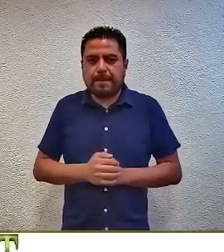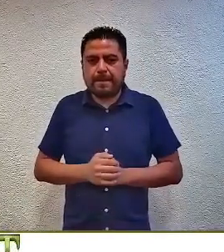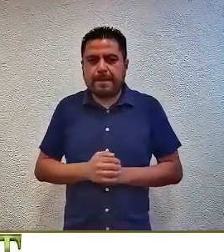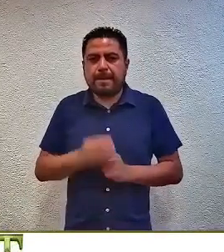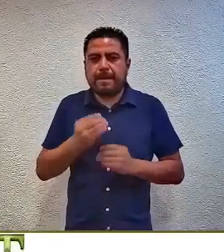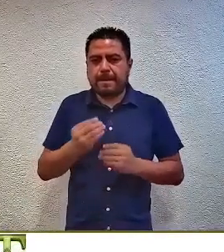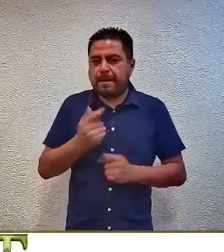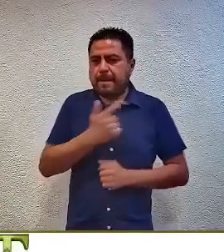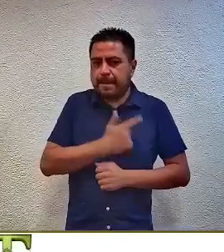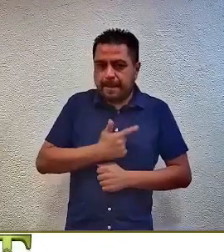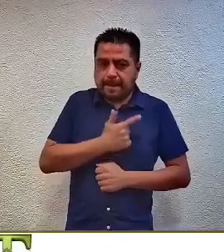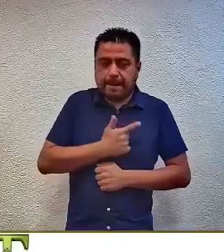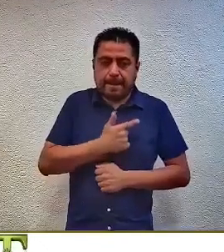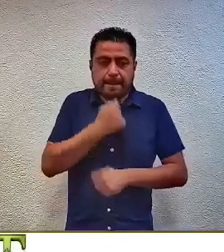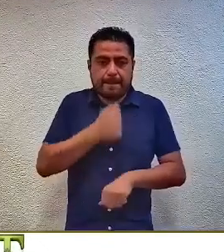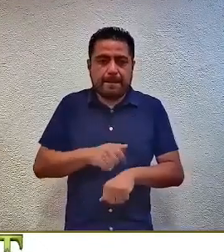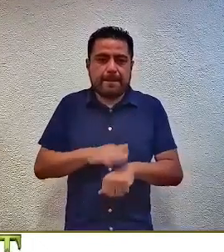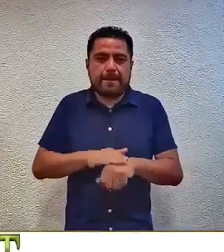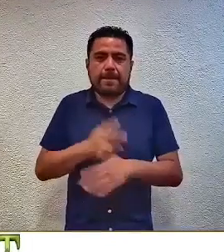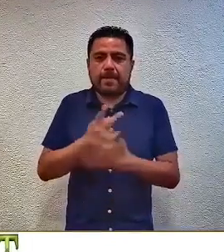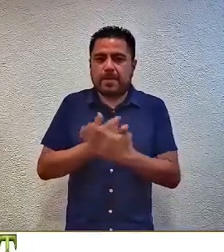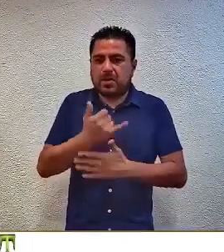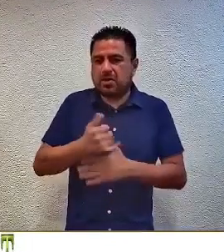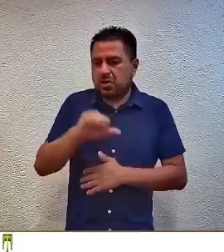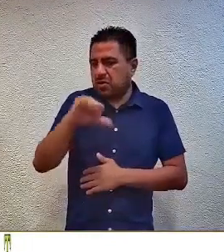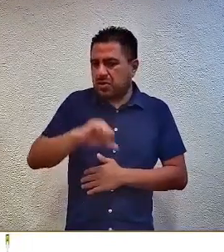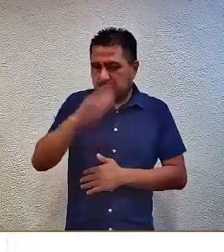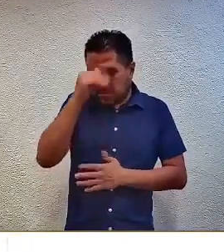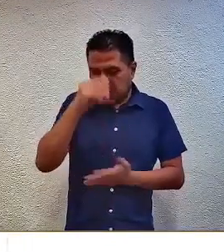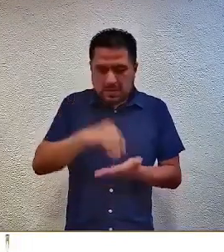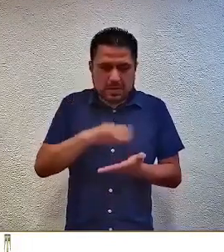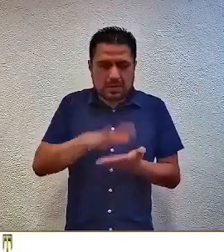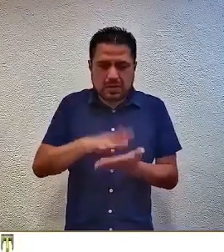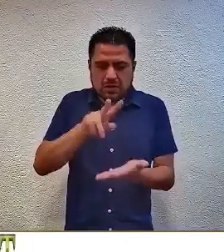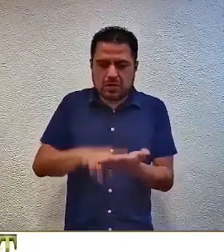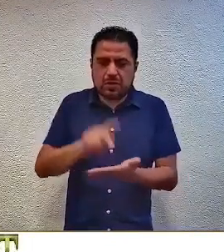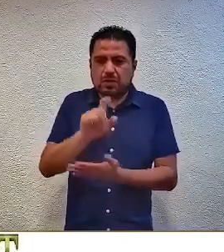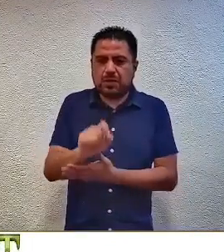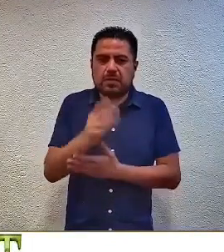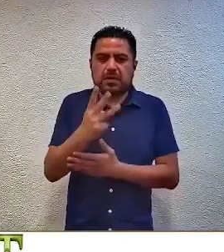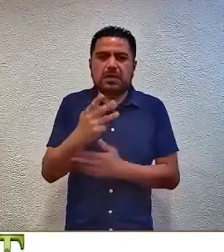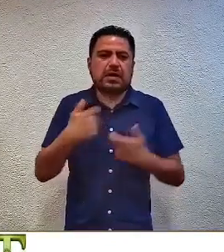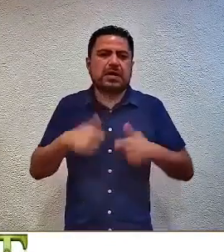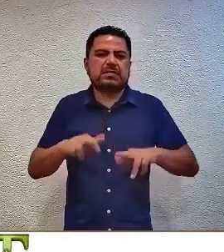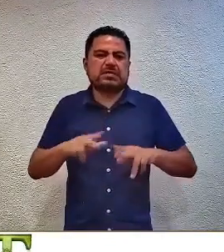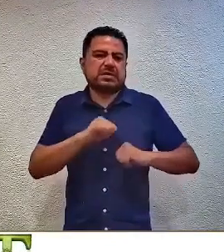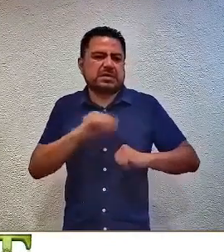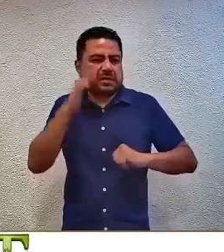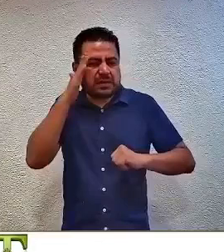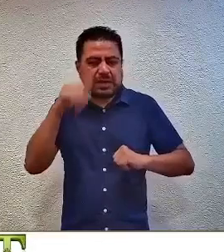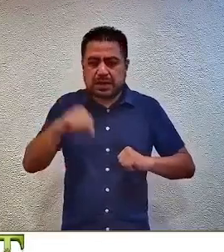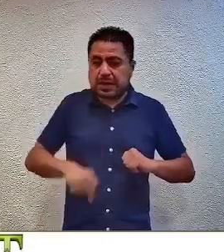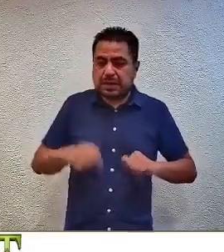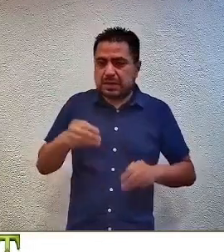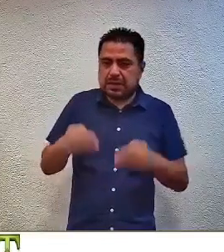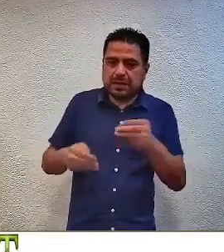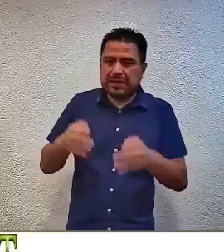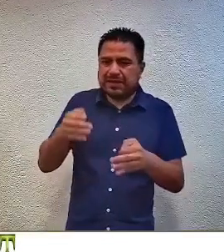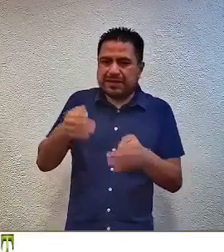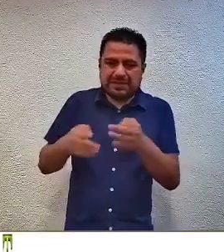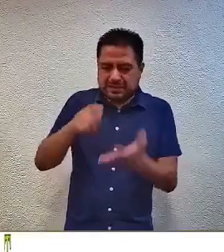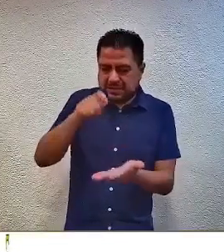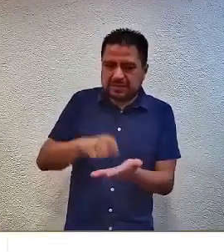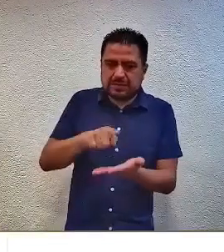autorización, magistrada presidenta, doy cuenta con el proyecto de laudo convenio 10 del 2023, promovido por la representante legal del Tribunal Electoral del Estado de